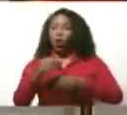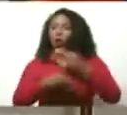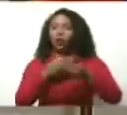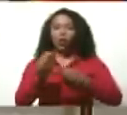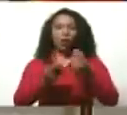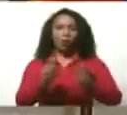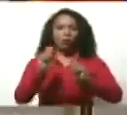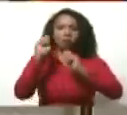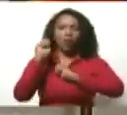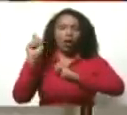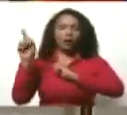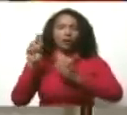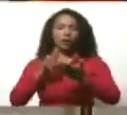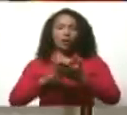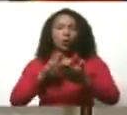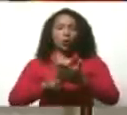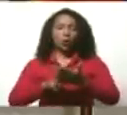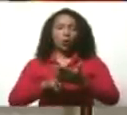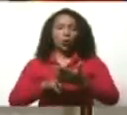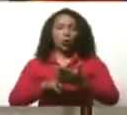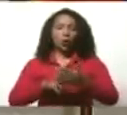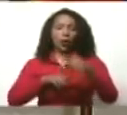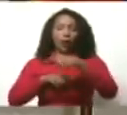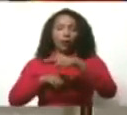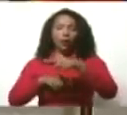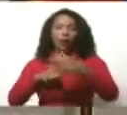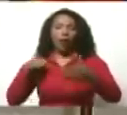dicha empresa de seguro este